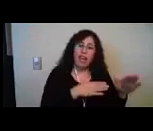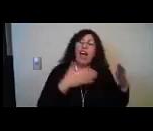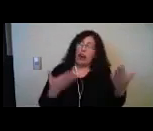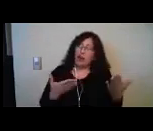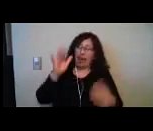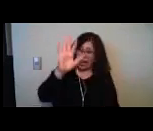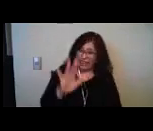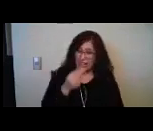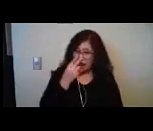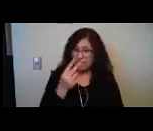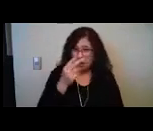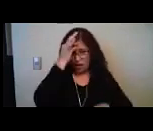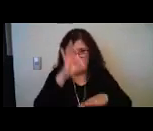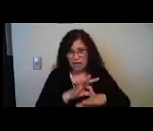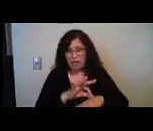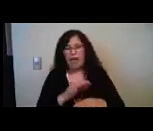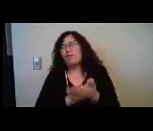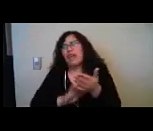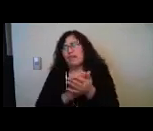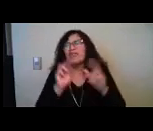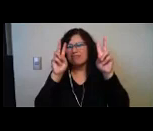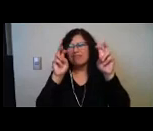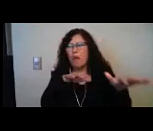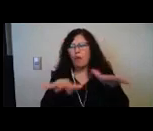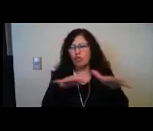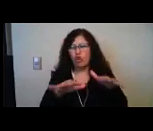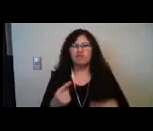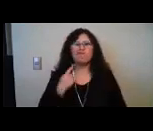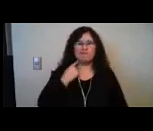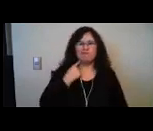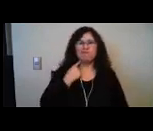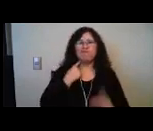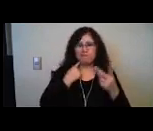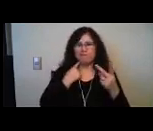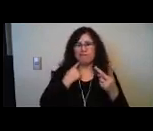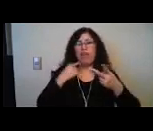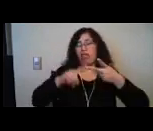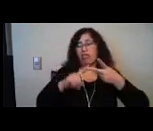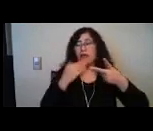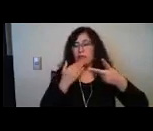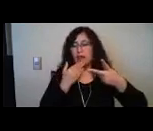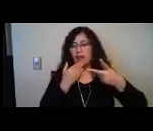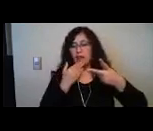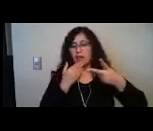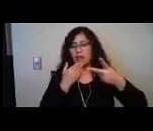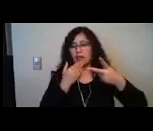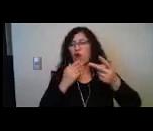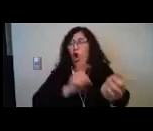asociar, ya tiene que ver con lo motor, ya, pero además hay manifestaciones que tienen que ver con la esfera